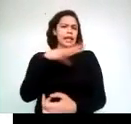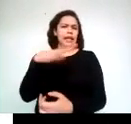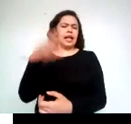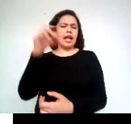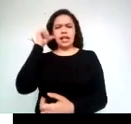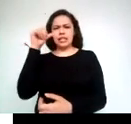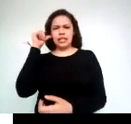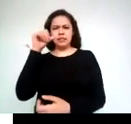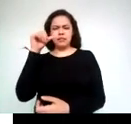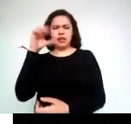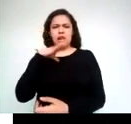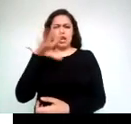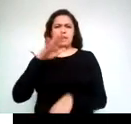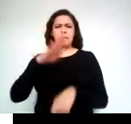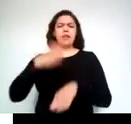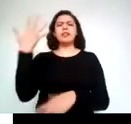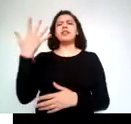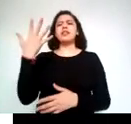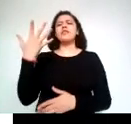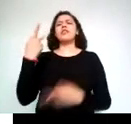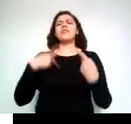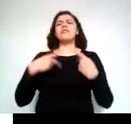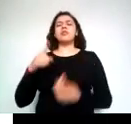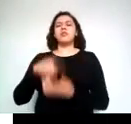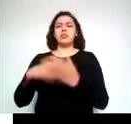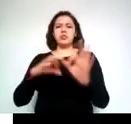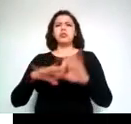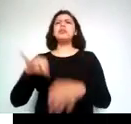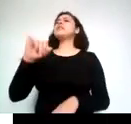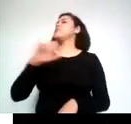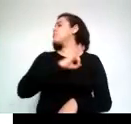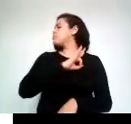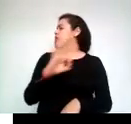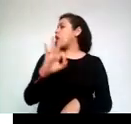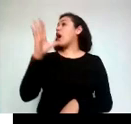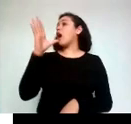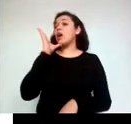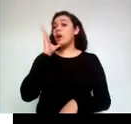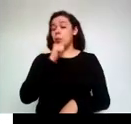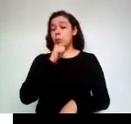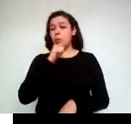tengo más de 50 colaboradores? Sí, sí lo pueden hacer. Lo que no pueden hacer es